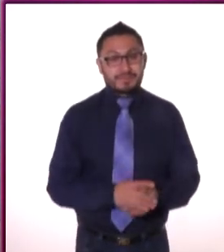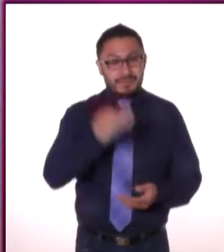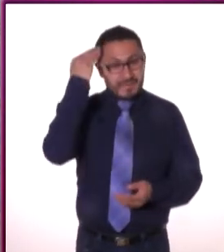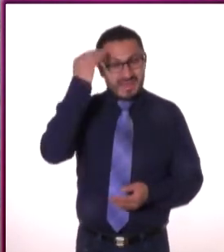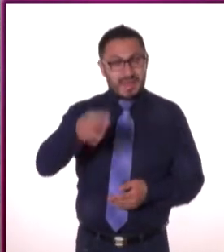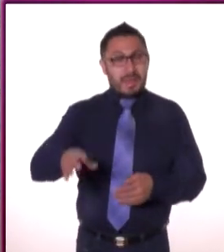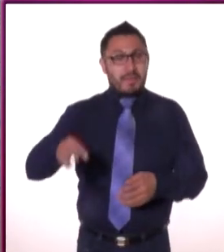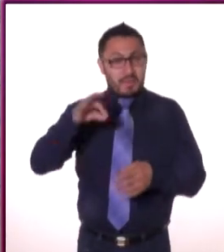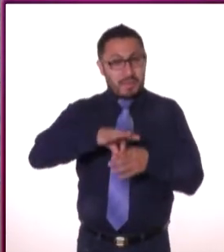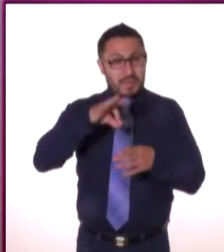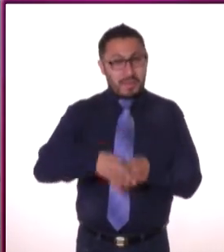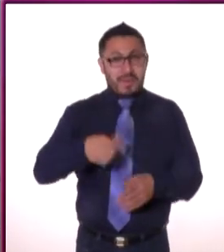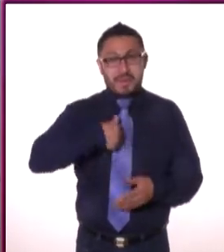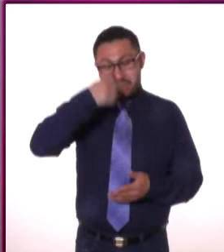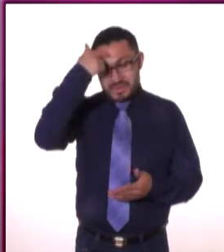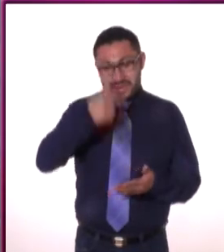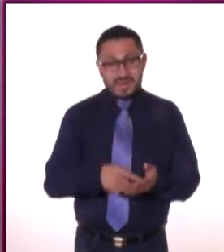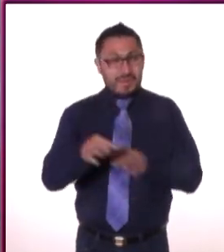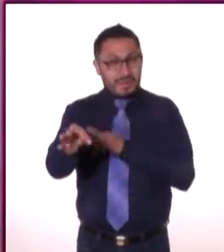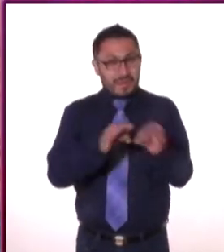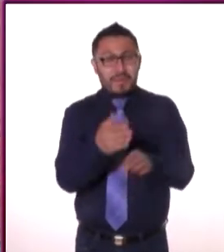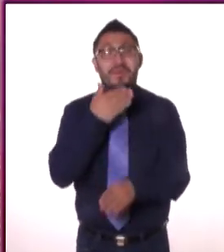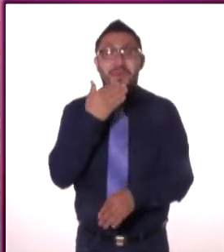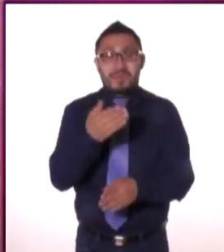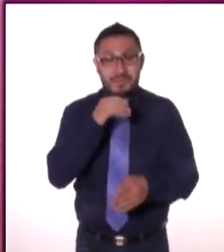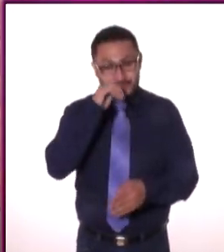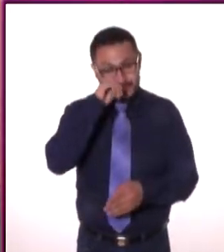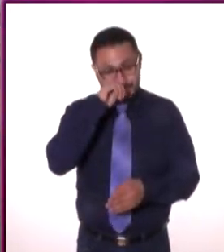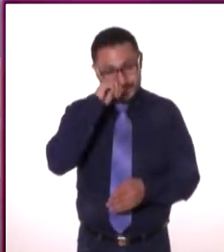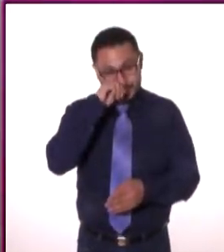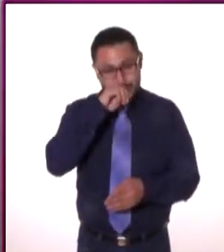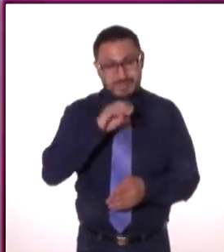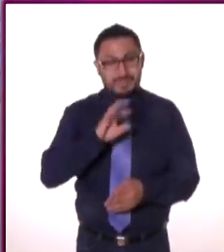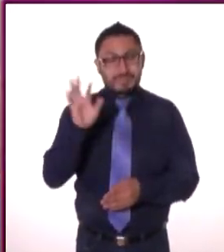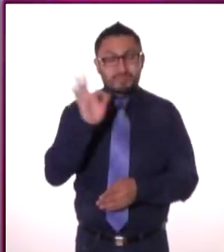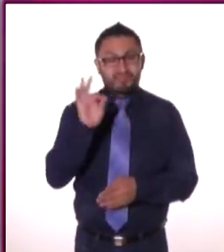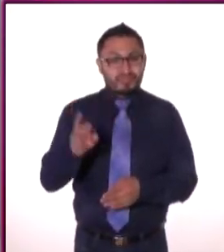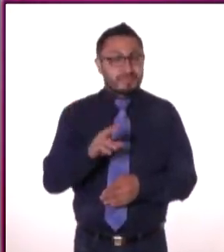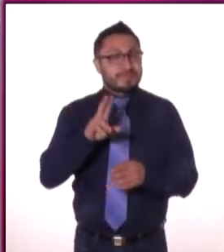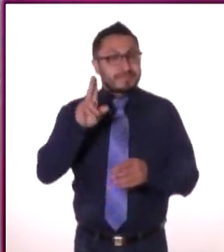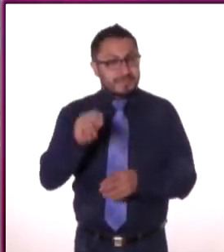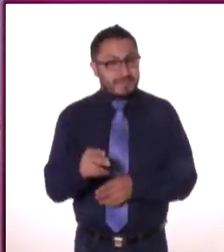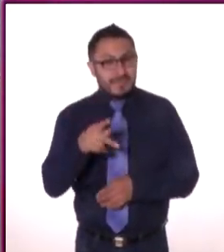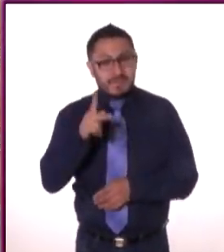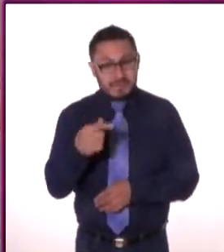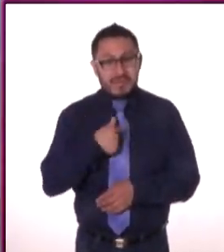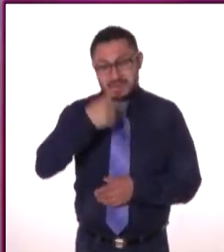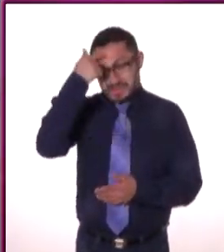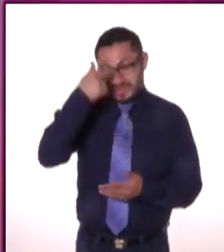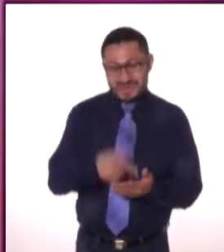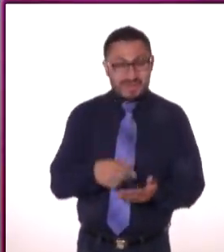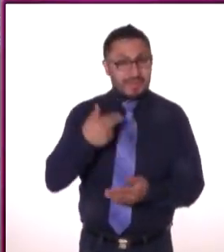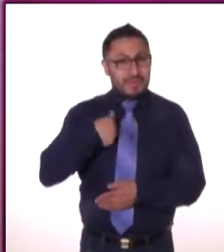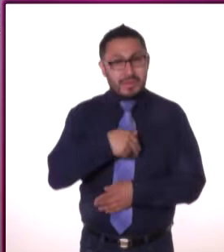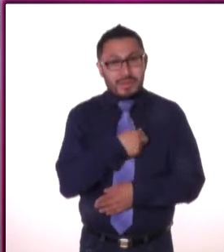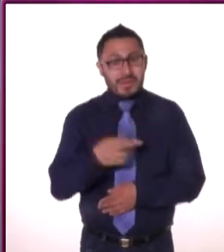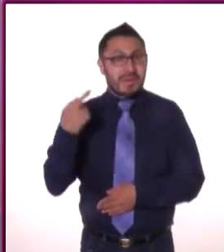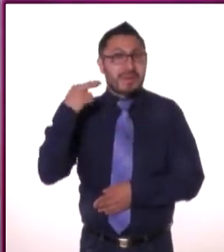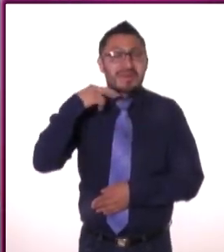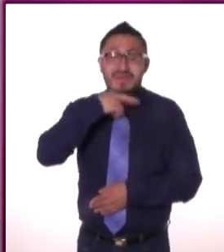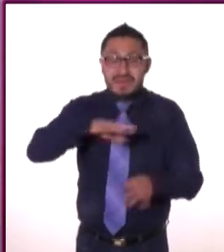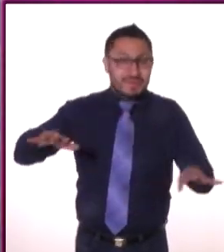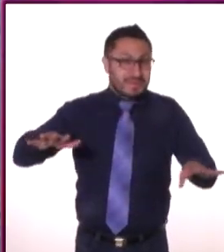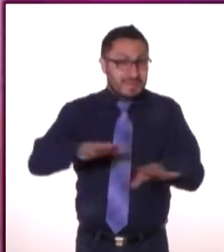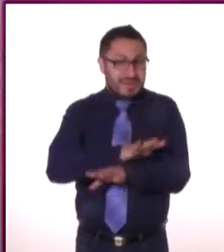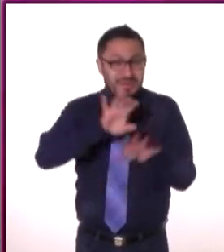Vámonos. Tiempo récord. Yo creo que conseguiríamos trabajo en la Fórmula 1. Bueno, a lo mejor no tanto así. Pero yo sí creo que lo